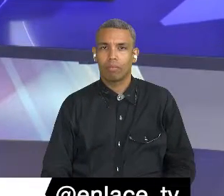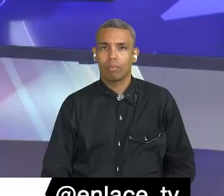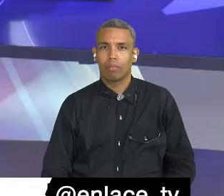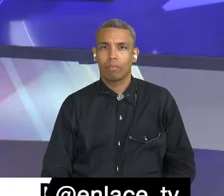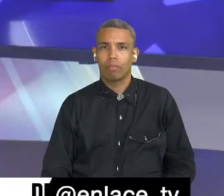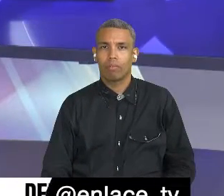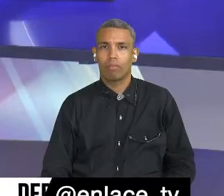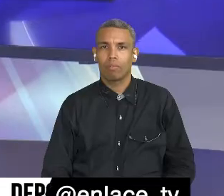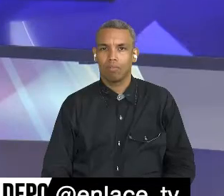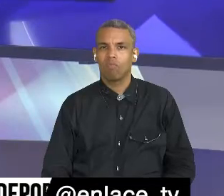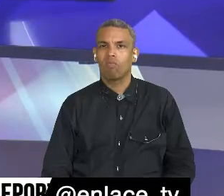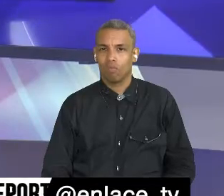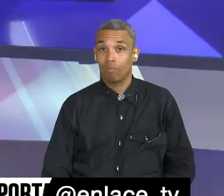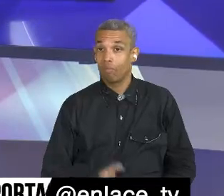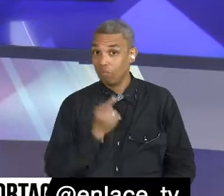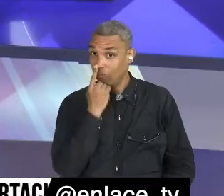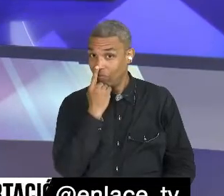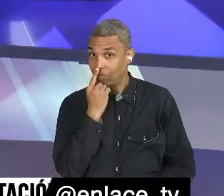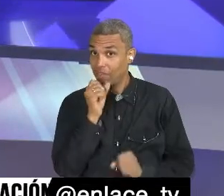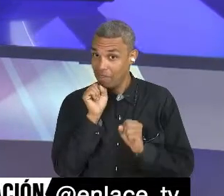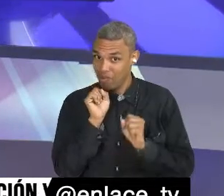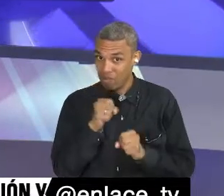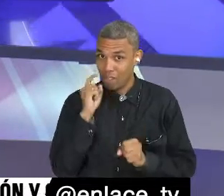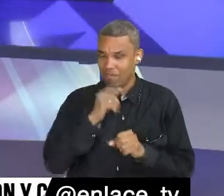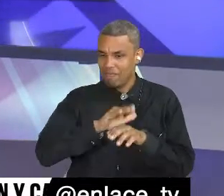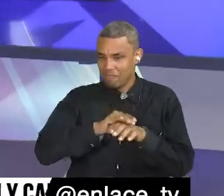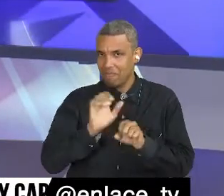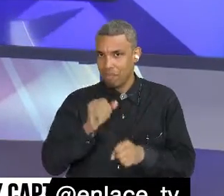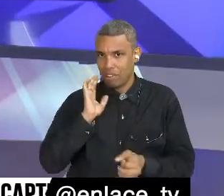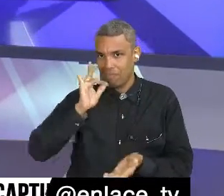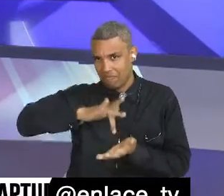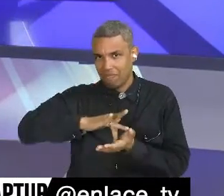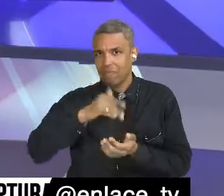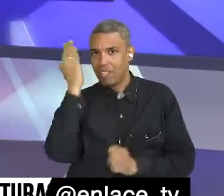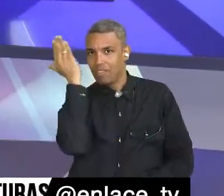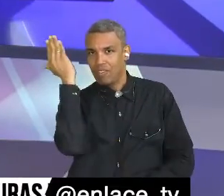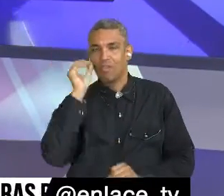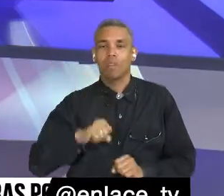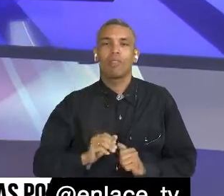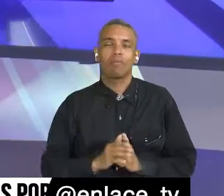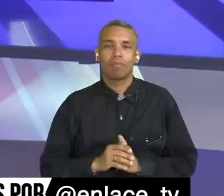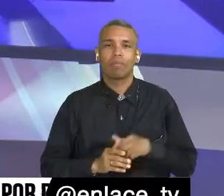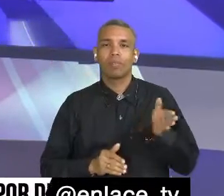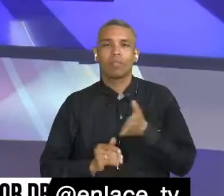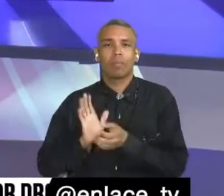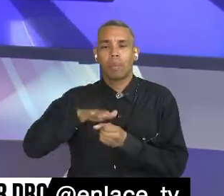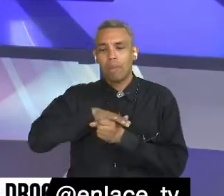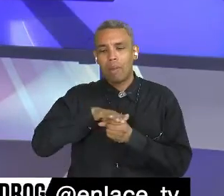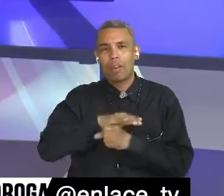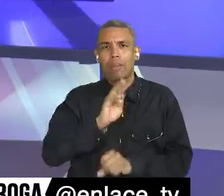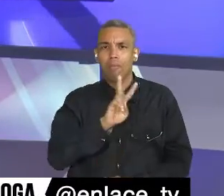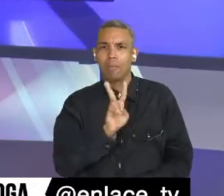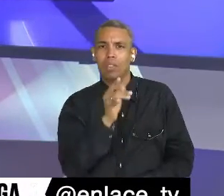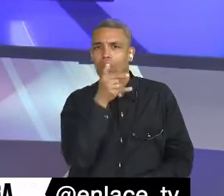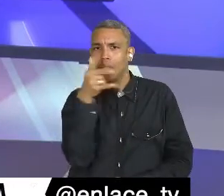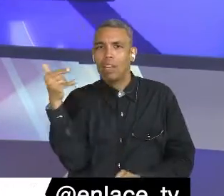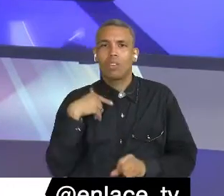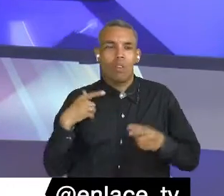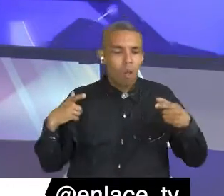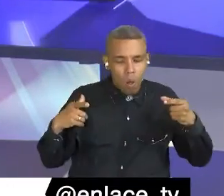Hay que verla desde ya, nuestro próximo recomendado. En otras noticias, de celebración están los habitantes del barrio 22 de marzo.